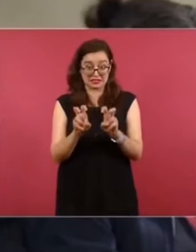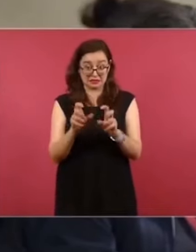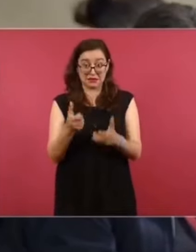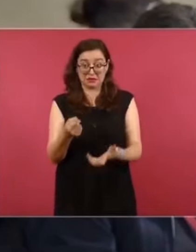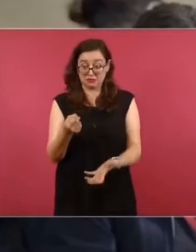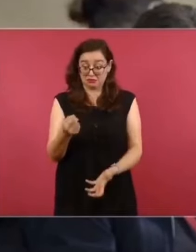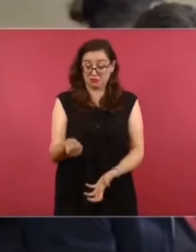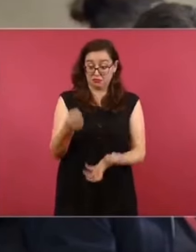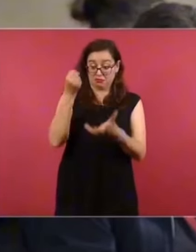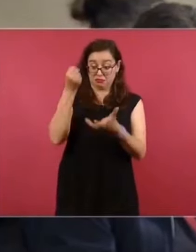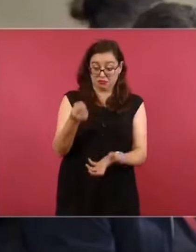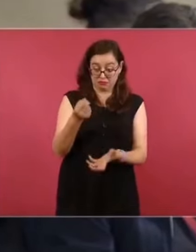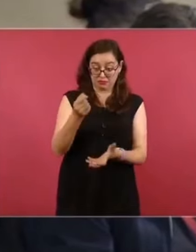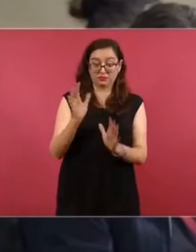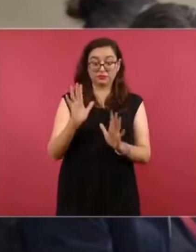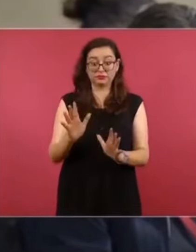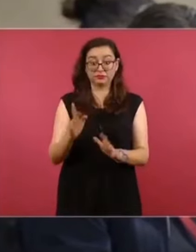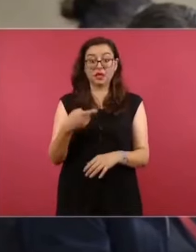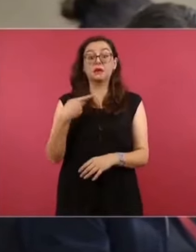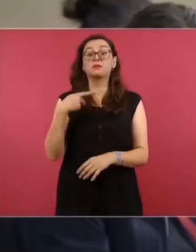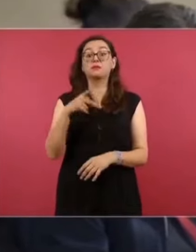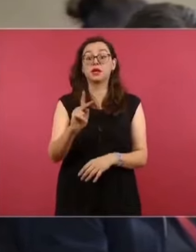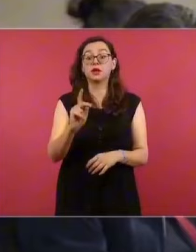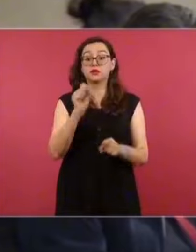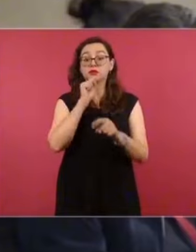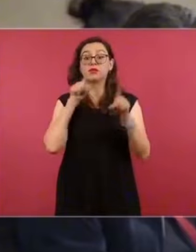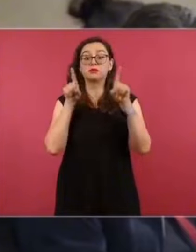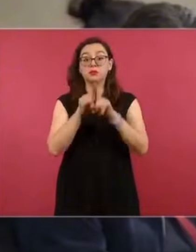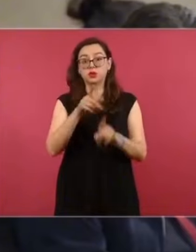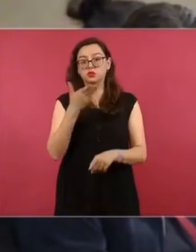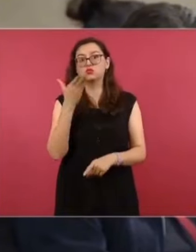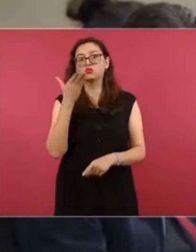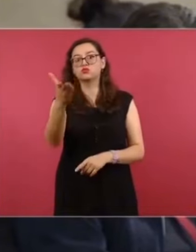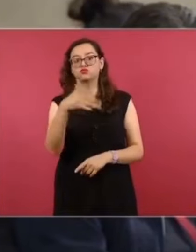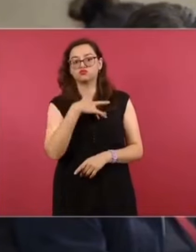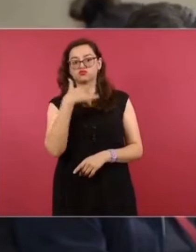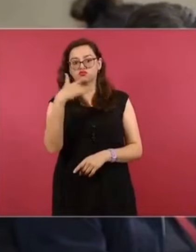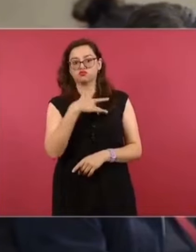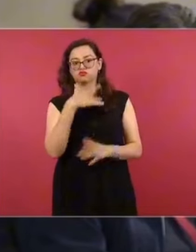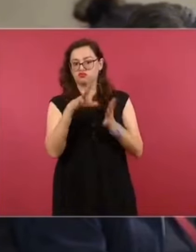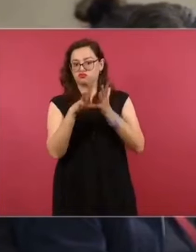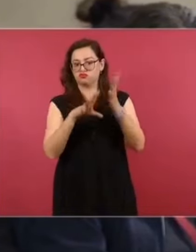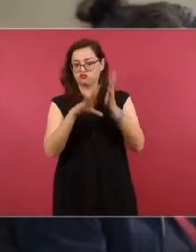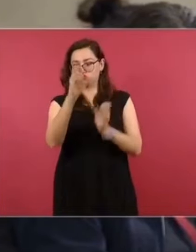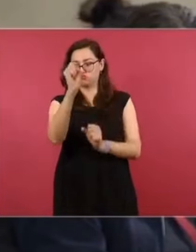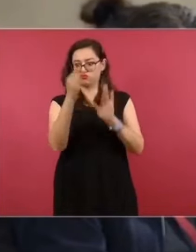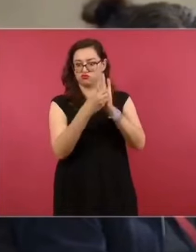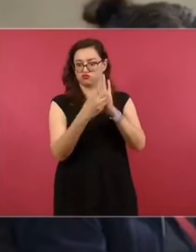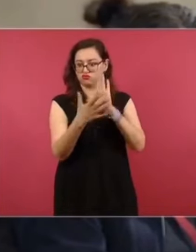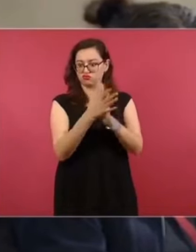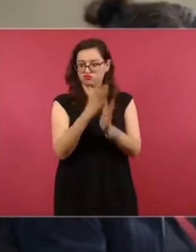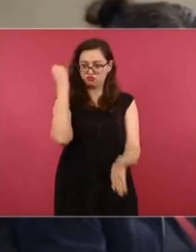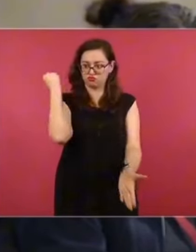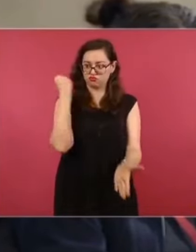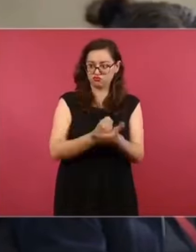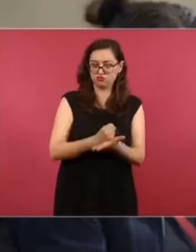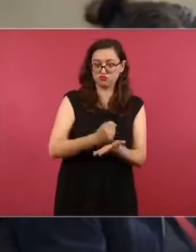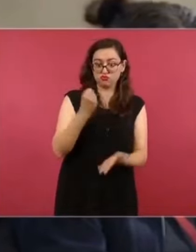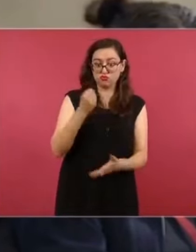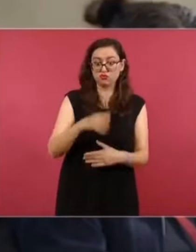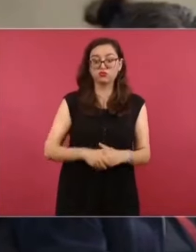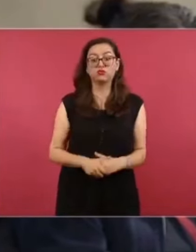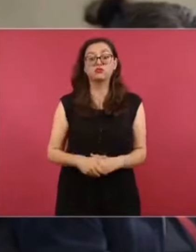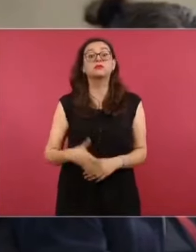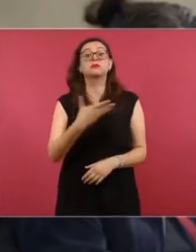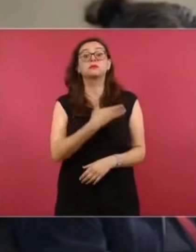usted tuvo el logro de a pesar de la oposición que se consignará en la Constitución eh presidente